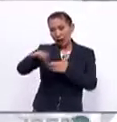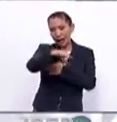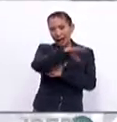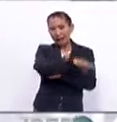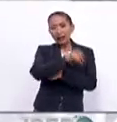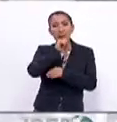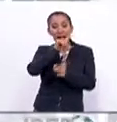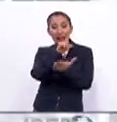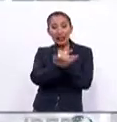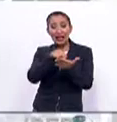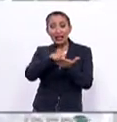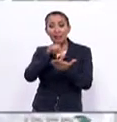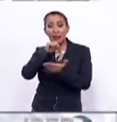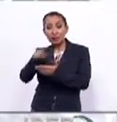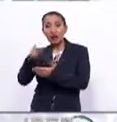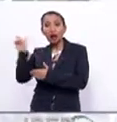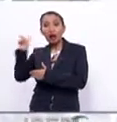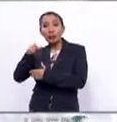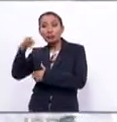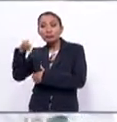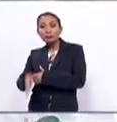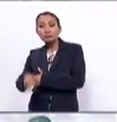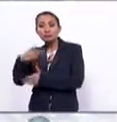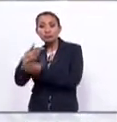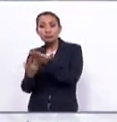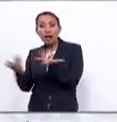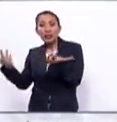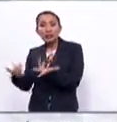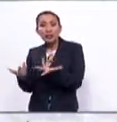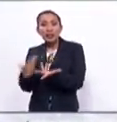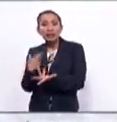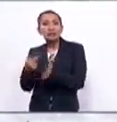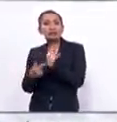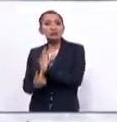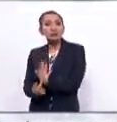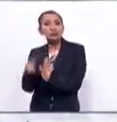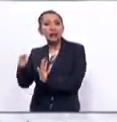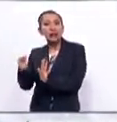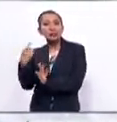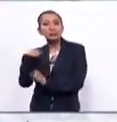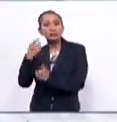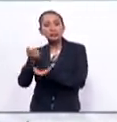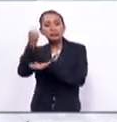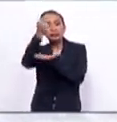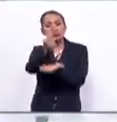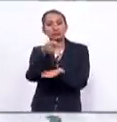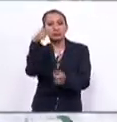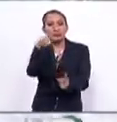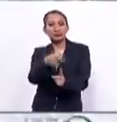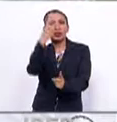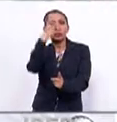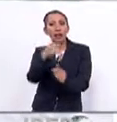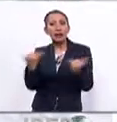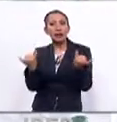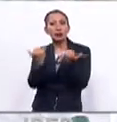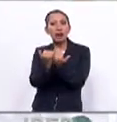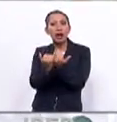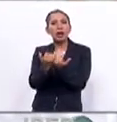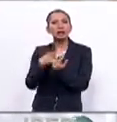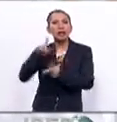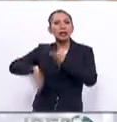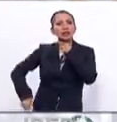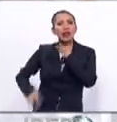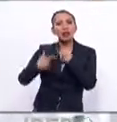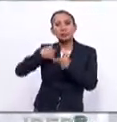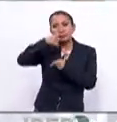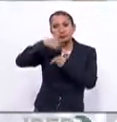a nivel legislativo como a la hora de aprobar planes de actuación, involucra además la asignación de presupuestos dirigidos a la igualdad y a la